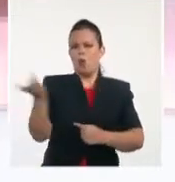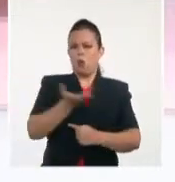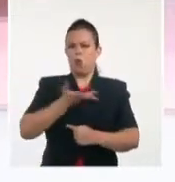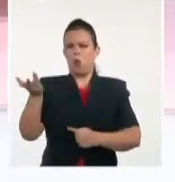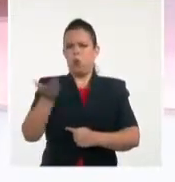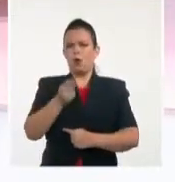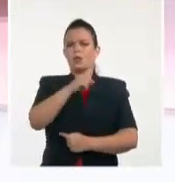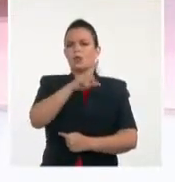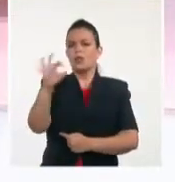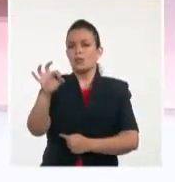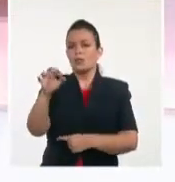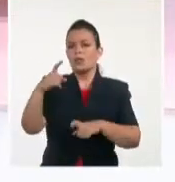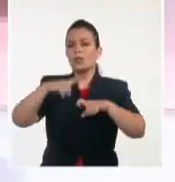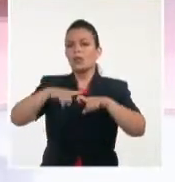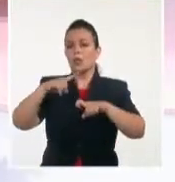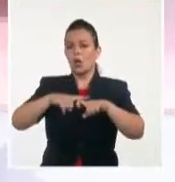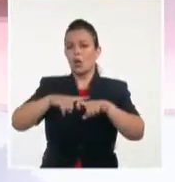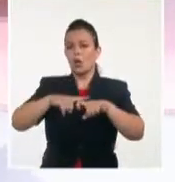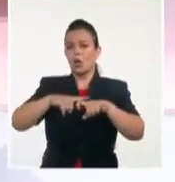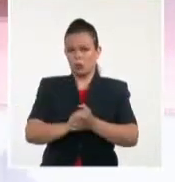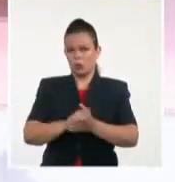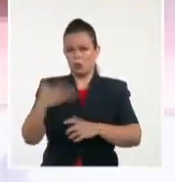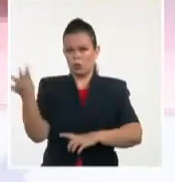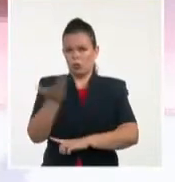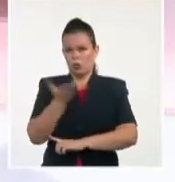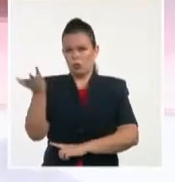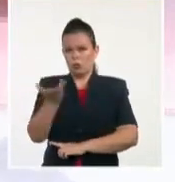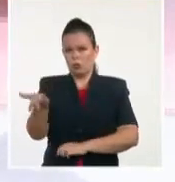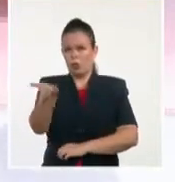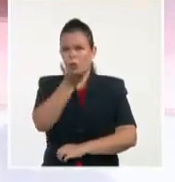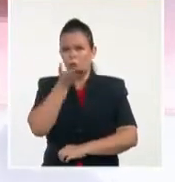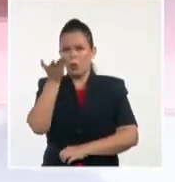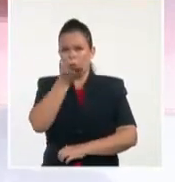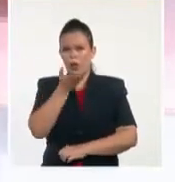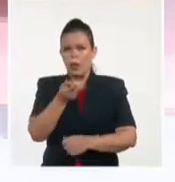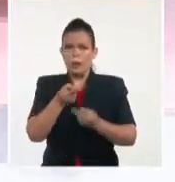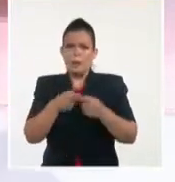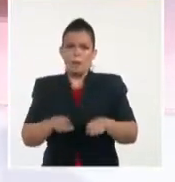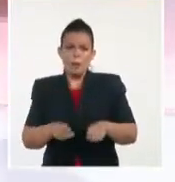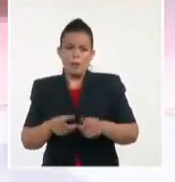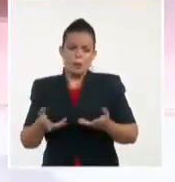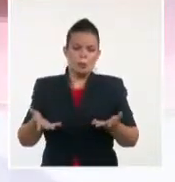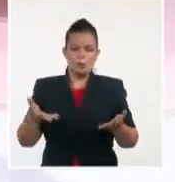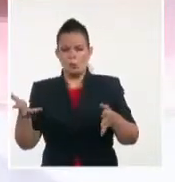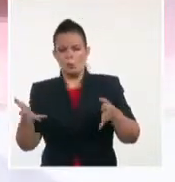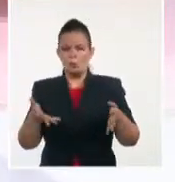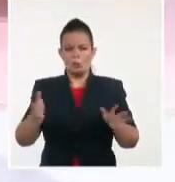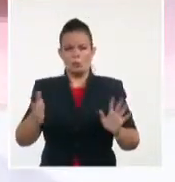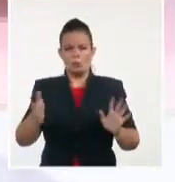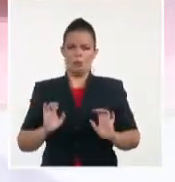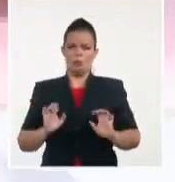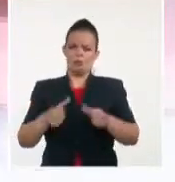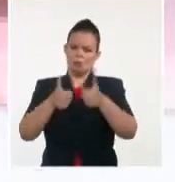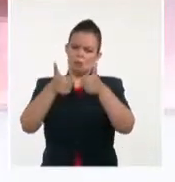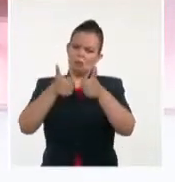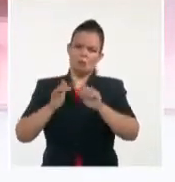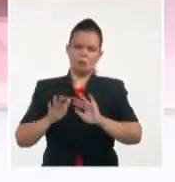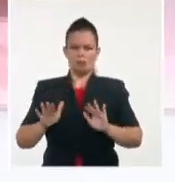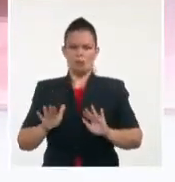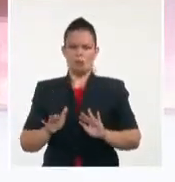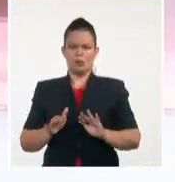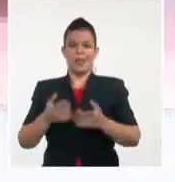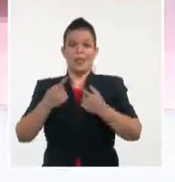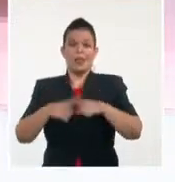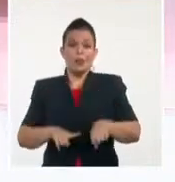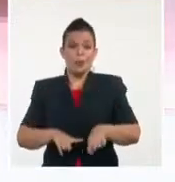país, pero son, en definitiva, débiles, no son los de un huracán. Pero la lluvia sí